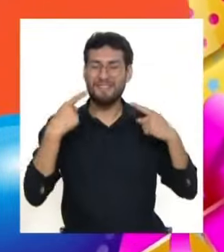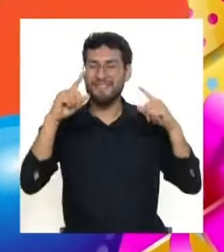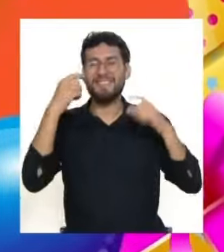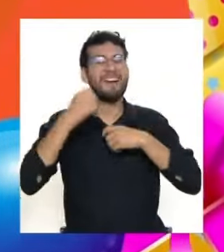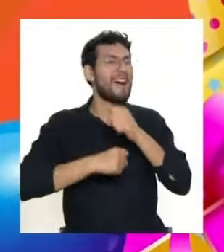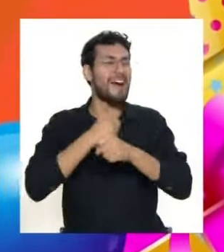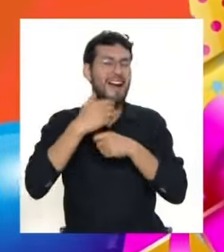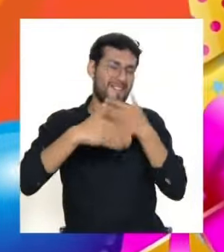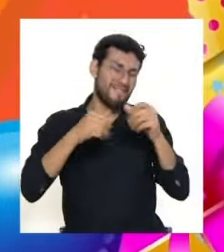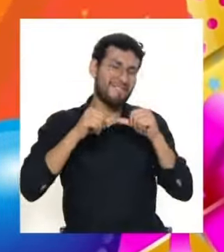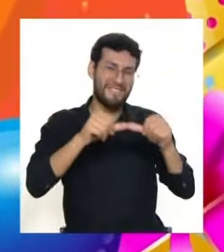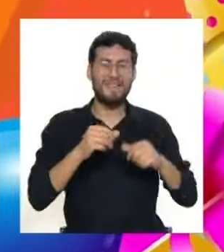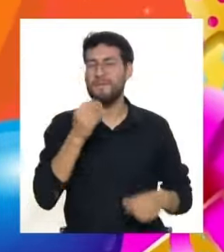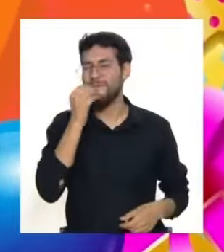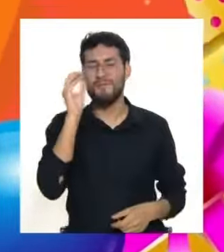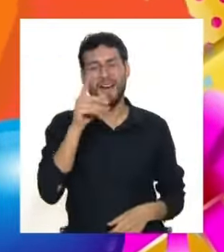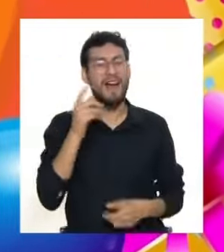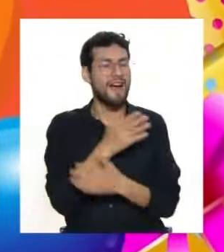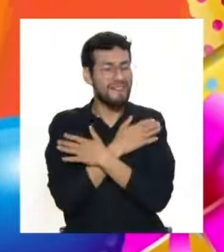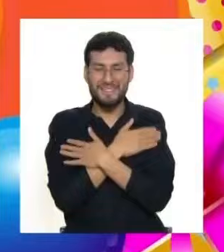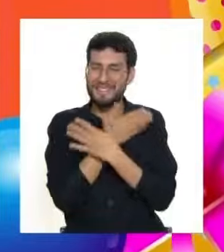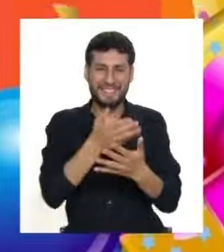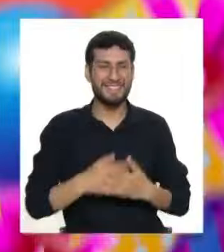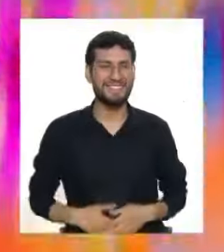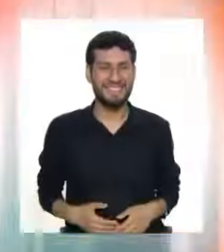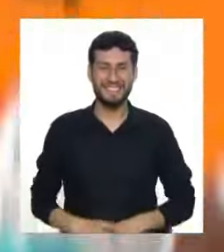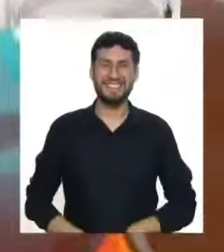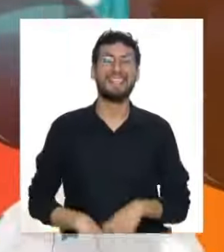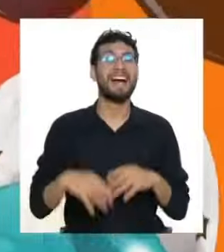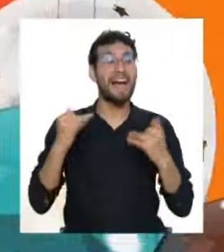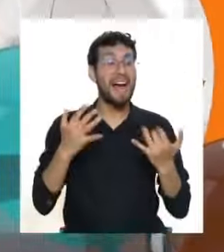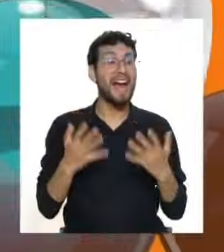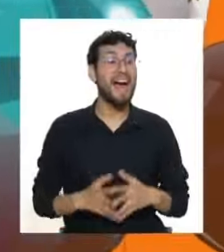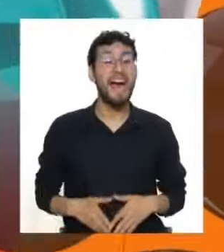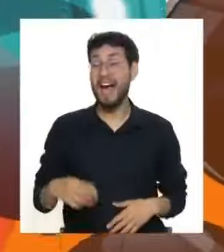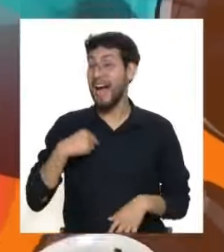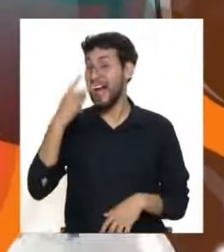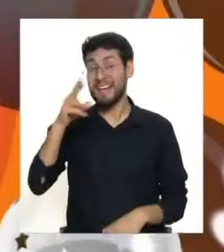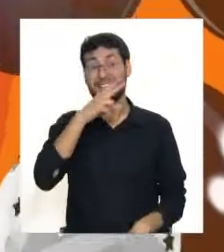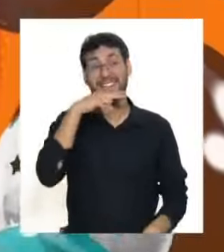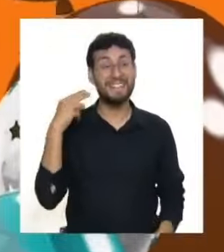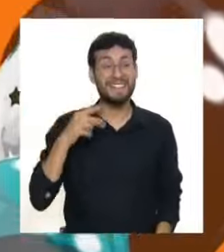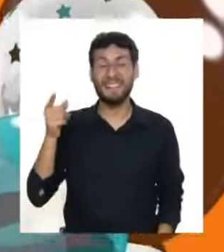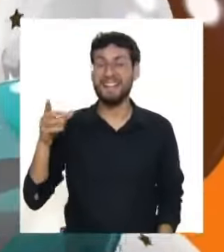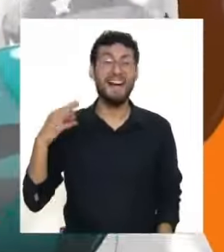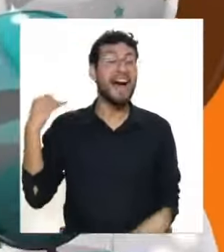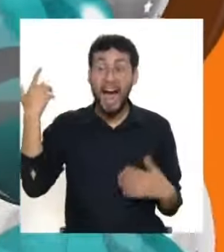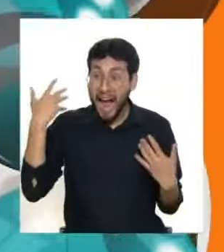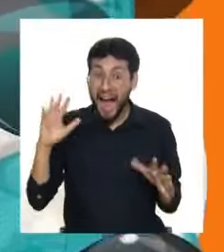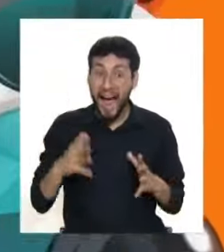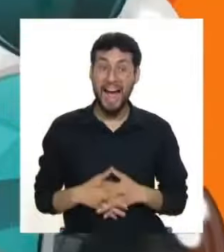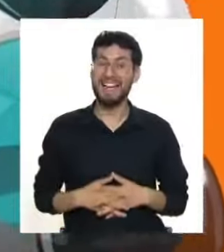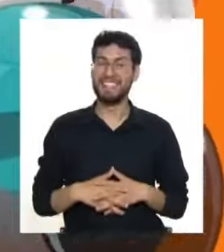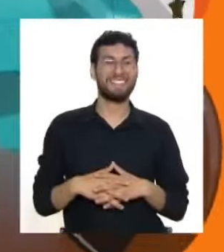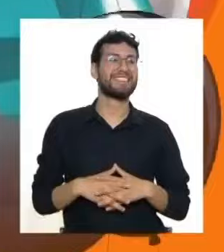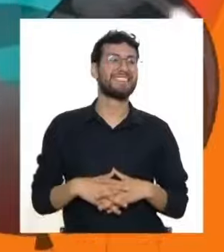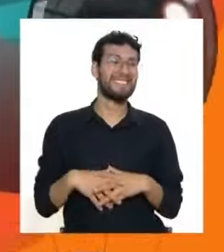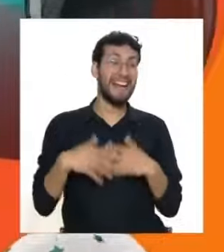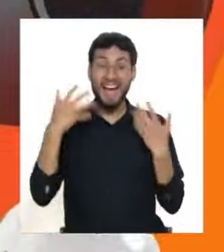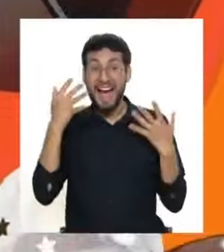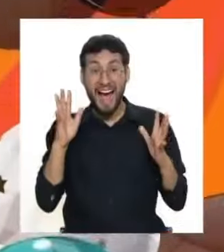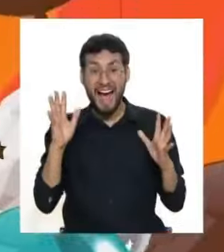muchísimo, muchísimo más. Besos, abrazos y amor. ¡Buena, Lore! Me da risa cuando le hablo a Nicolás en vivo, dice, ¿ya?